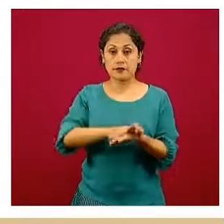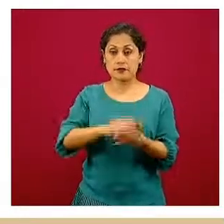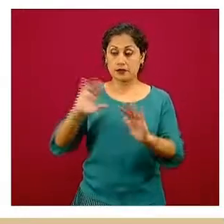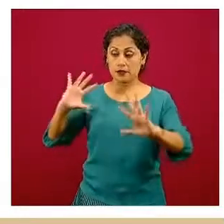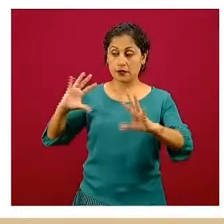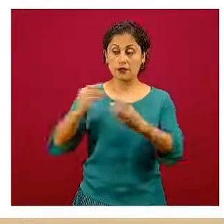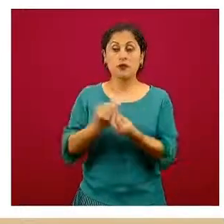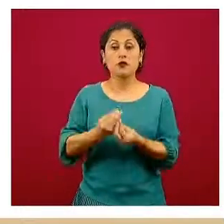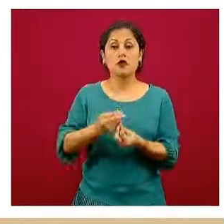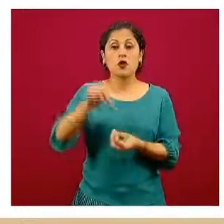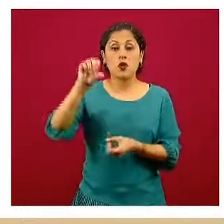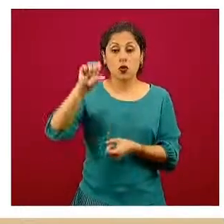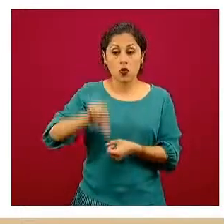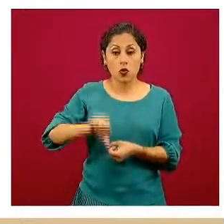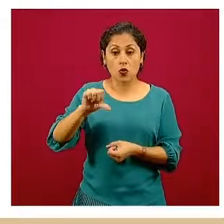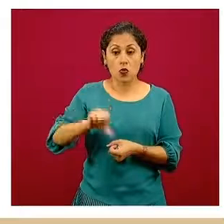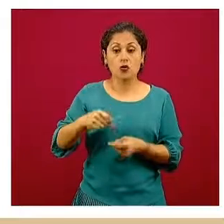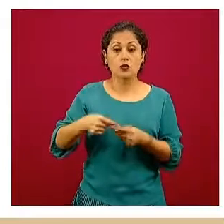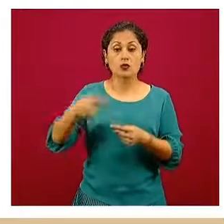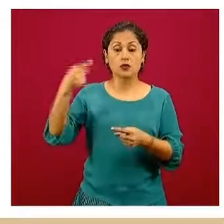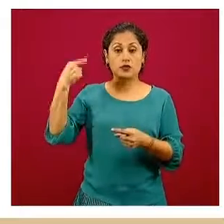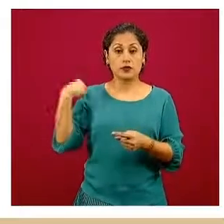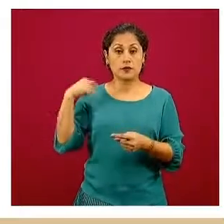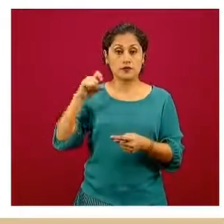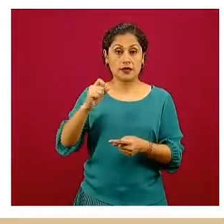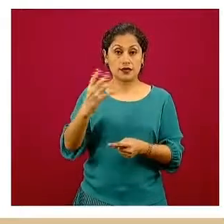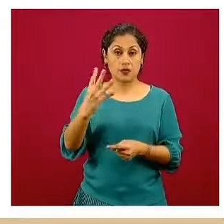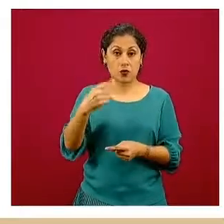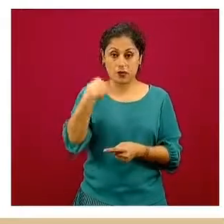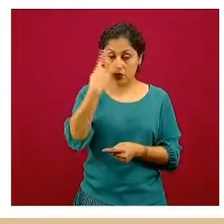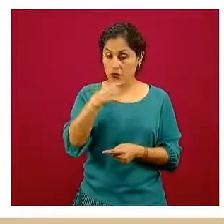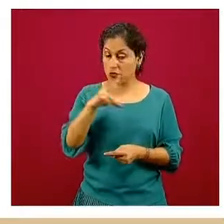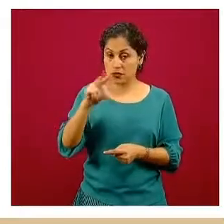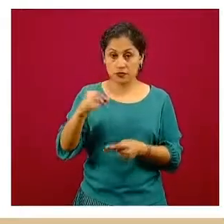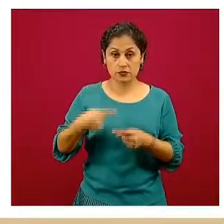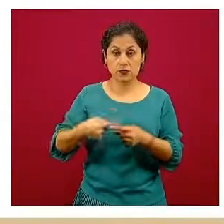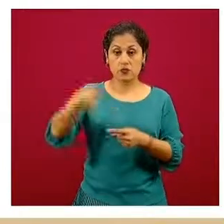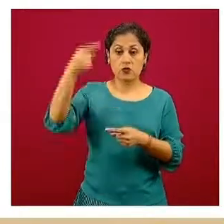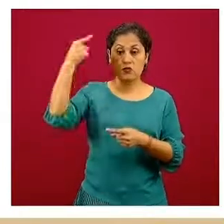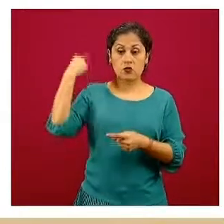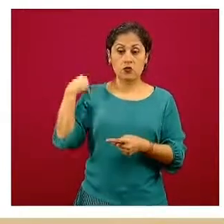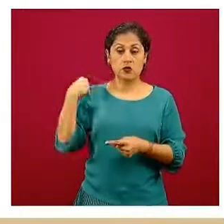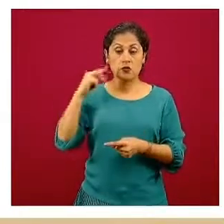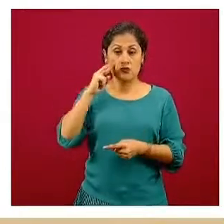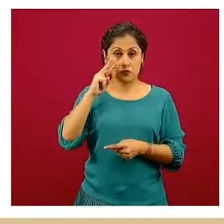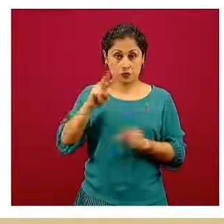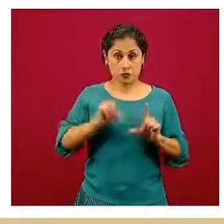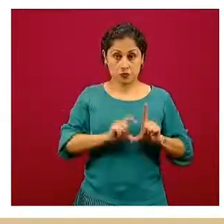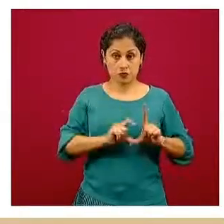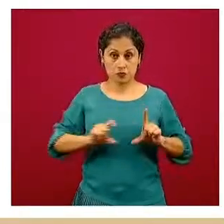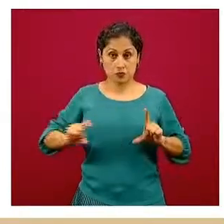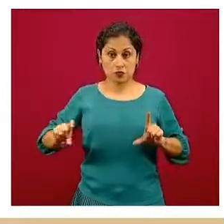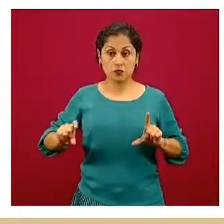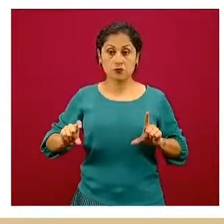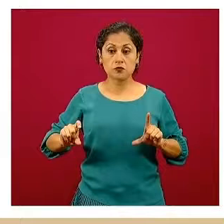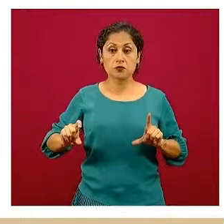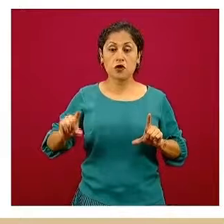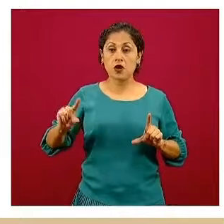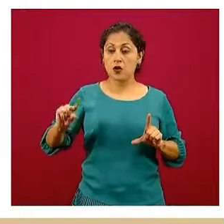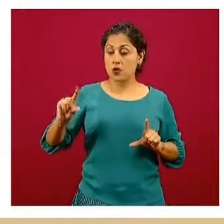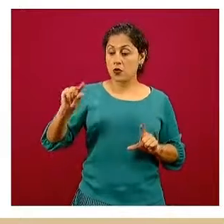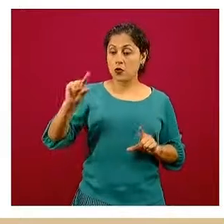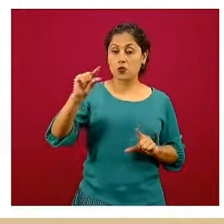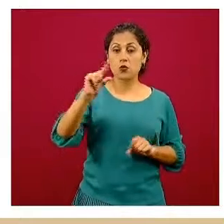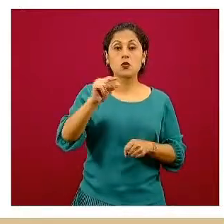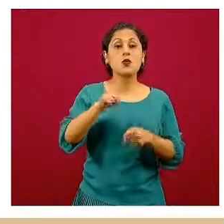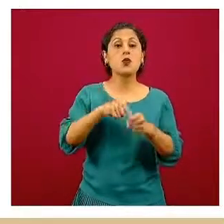día de hoy, no que ocurrieron en las últimas 24 horas, de hecho esto lo podemos ver claramente en las barras pequeñas de color